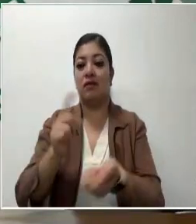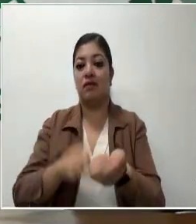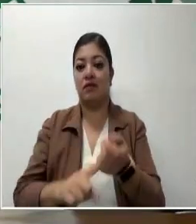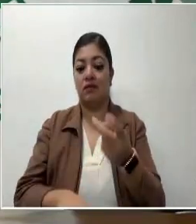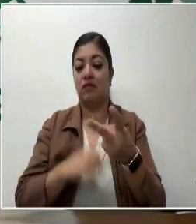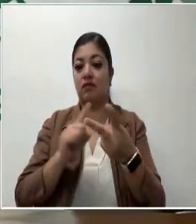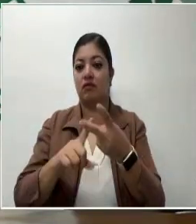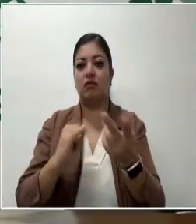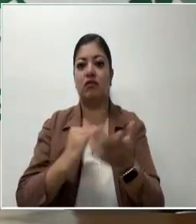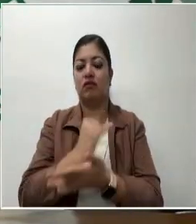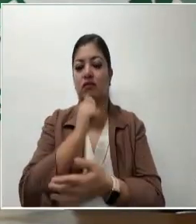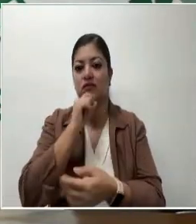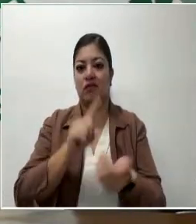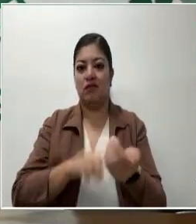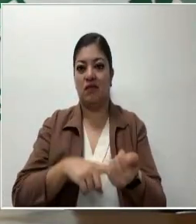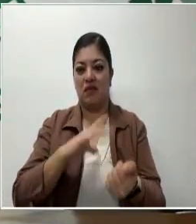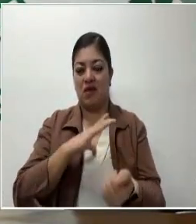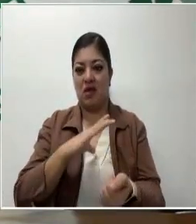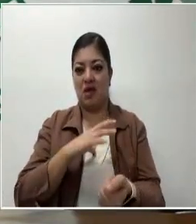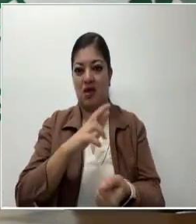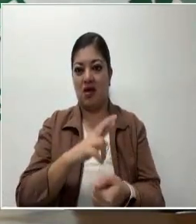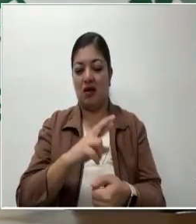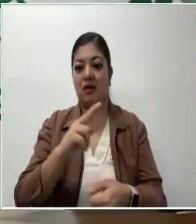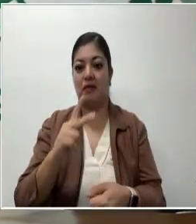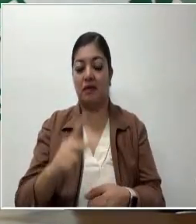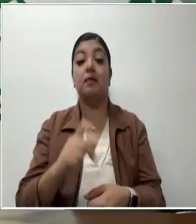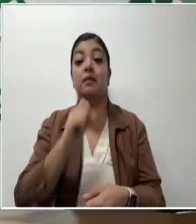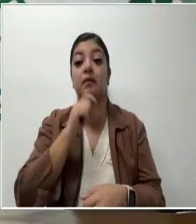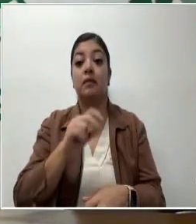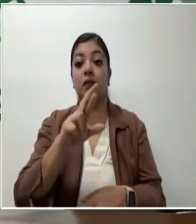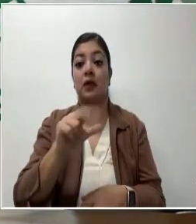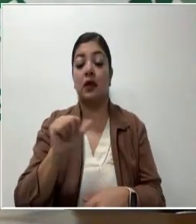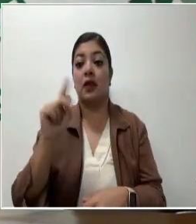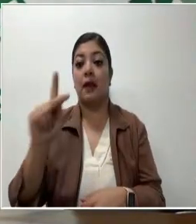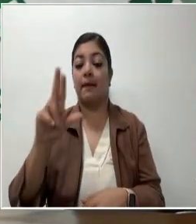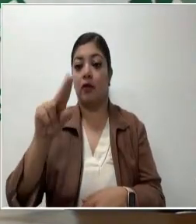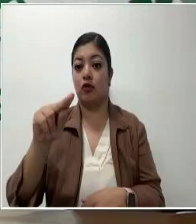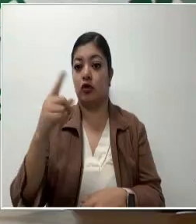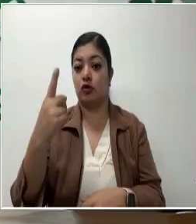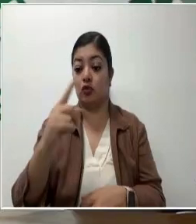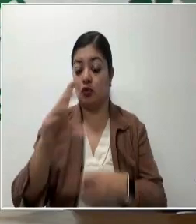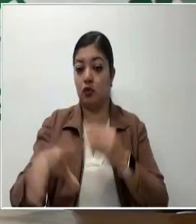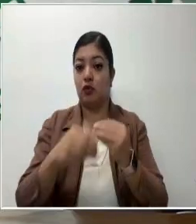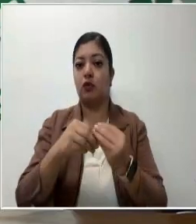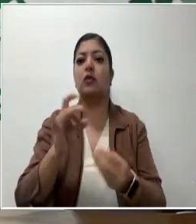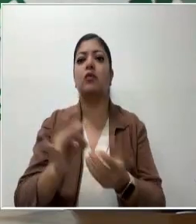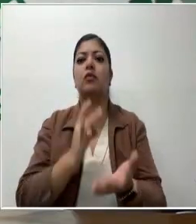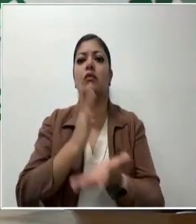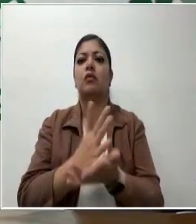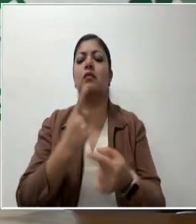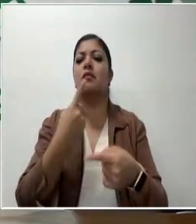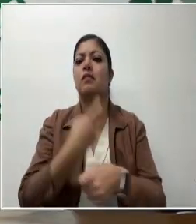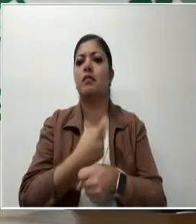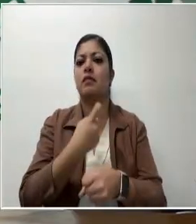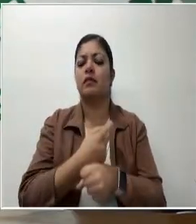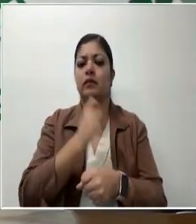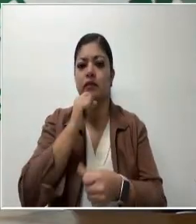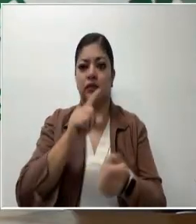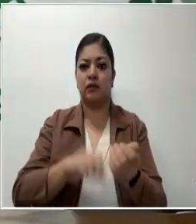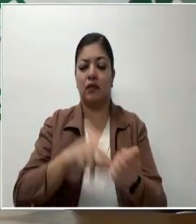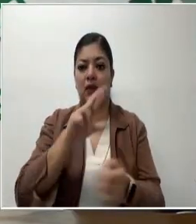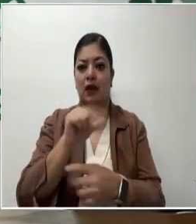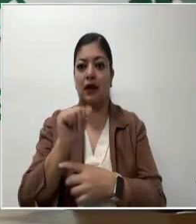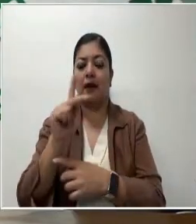confirma la resolución impugnada en el recurso de apelación 81 y su acumulado se resuelve primero se acumula el recurso de apelación